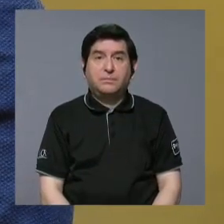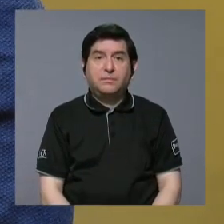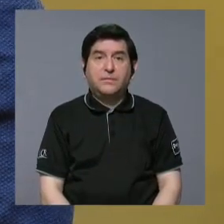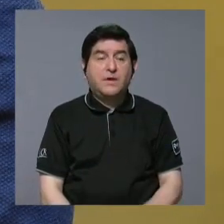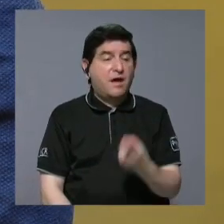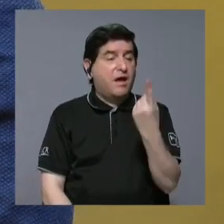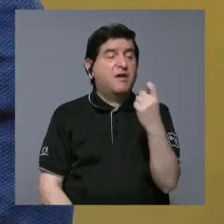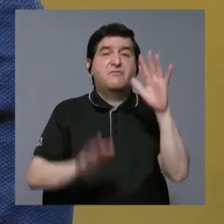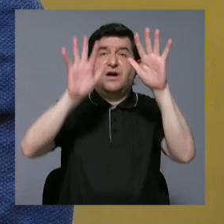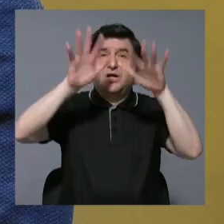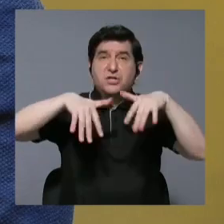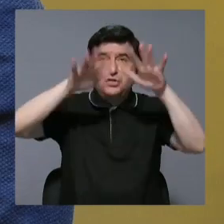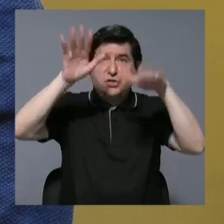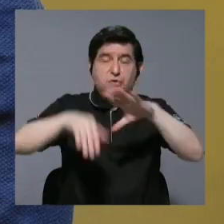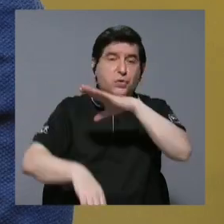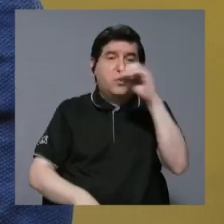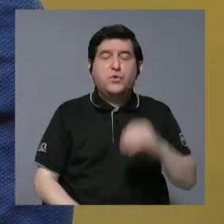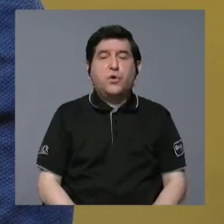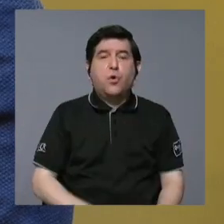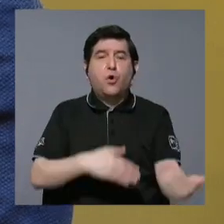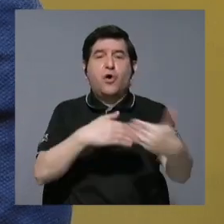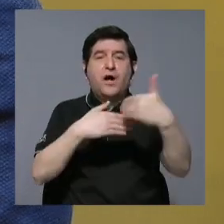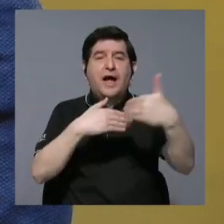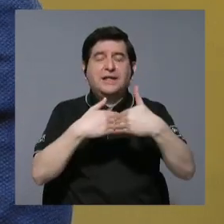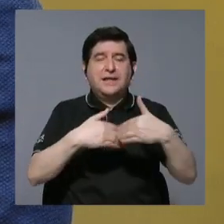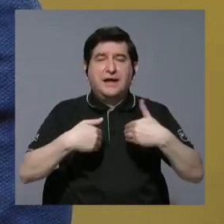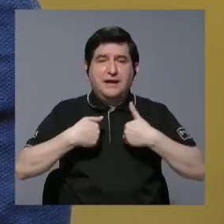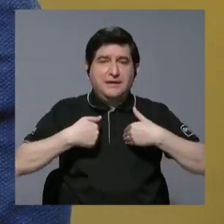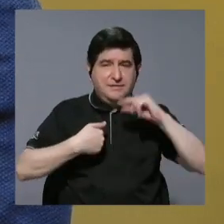escasez de agua o un ataque